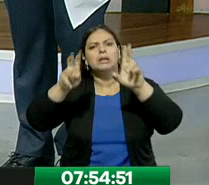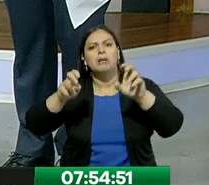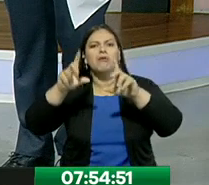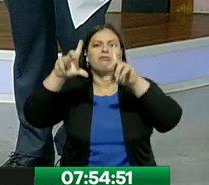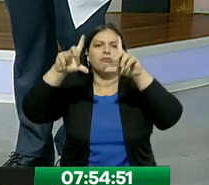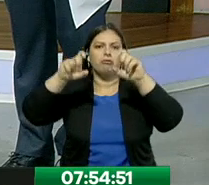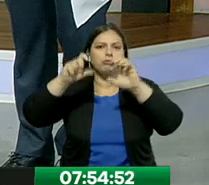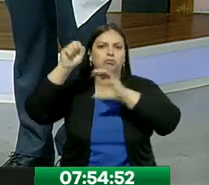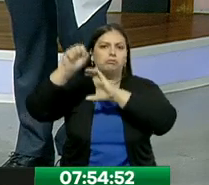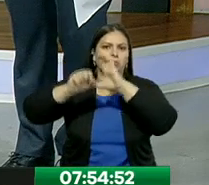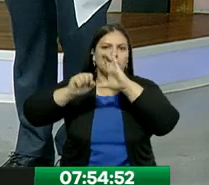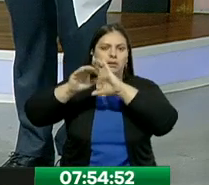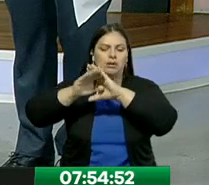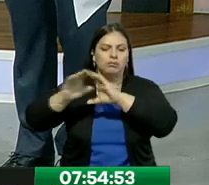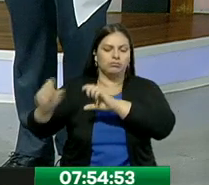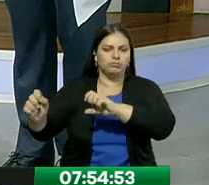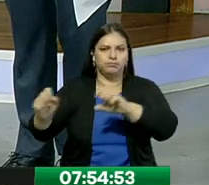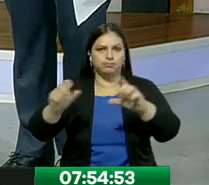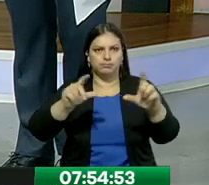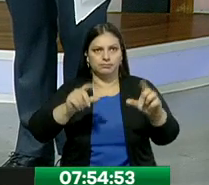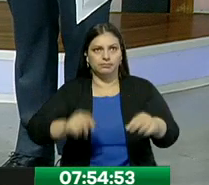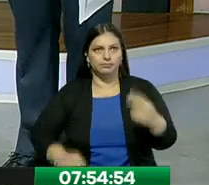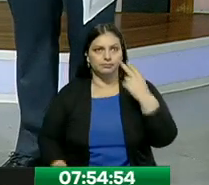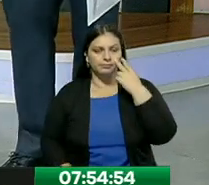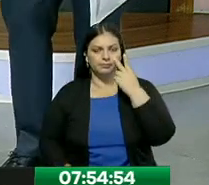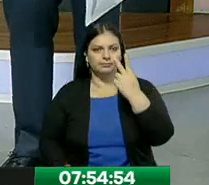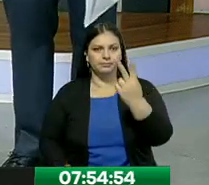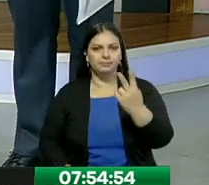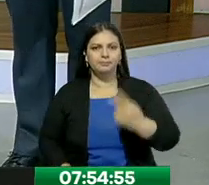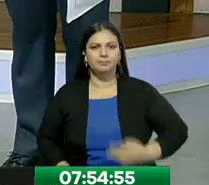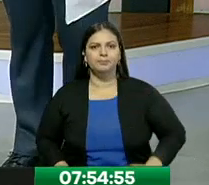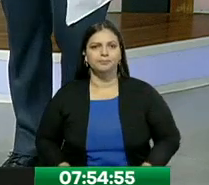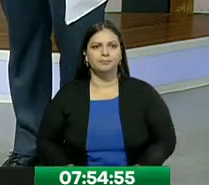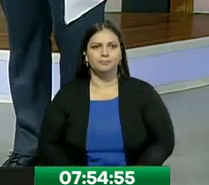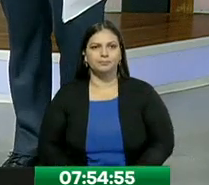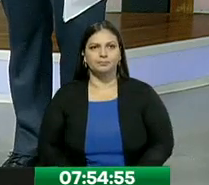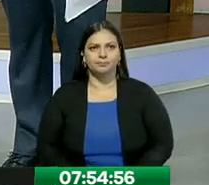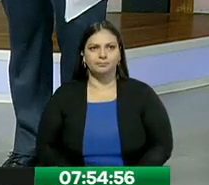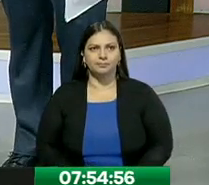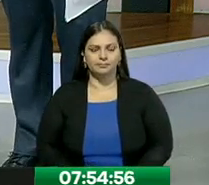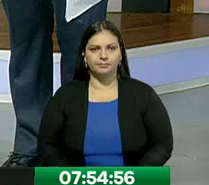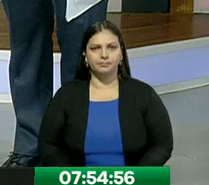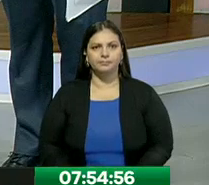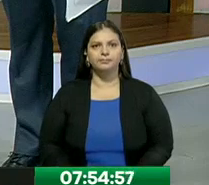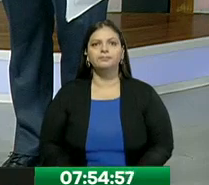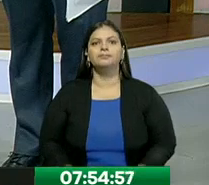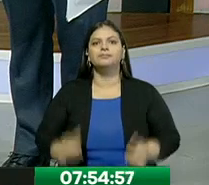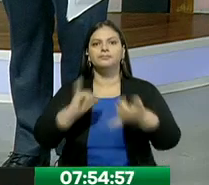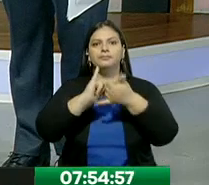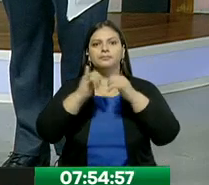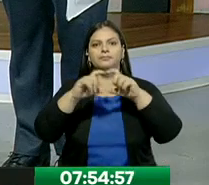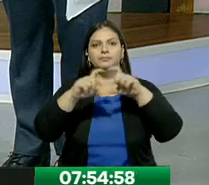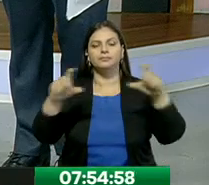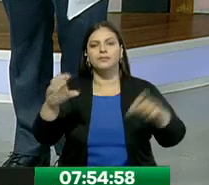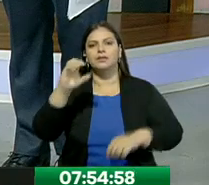telefónico para que continúe con ello. Por favor, si lo ponen en pantalla. Ahora, ahí está, anótelo,